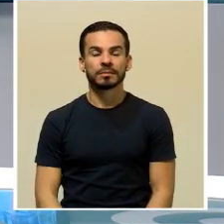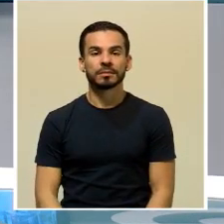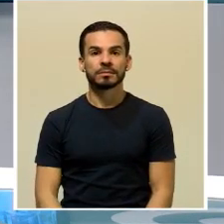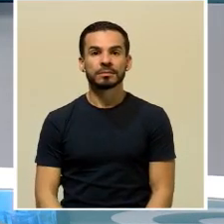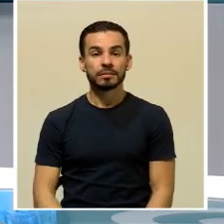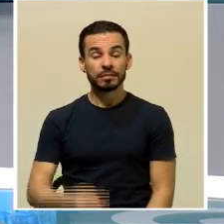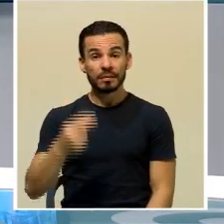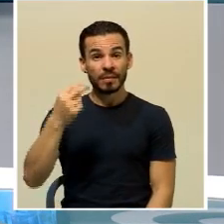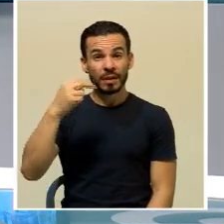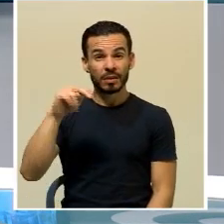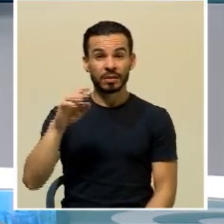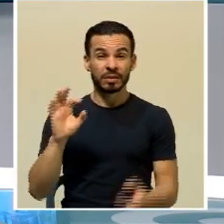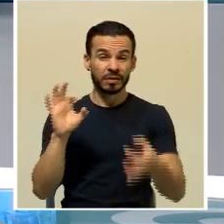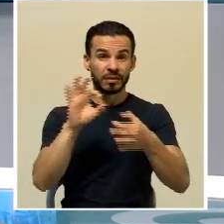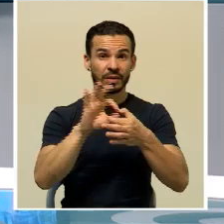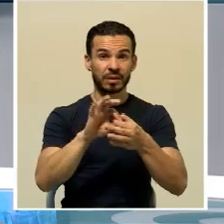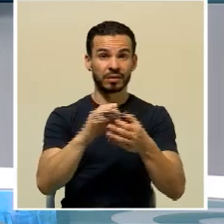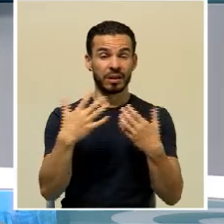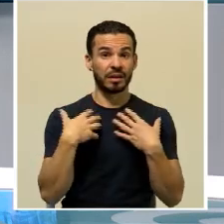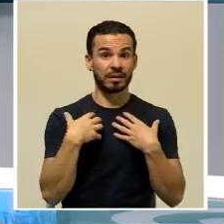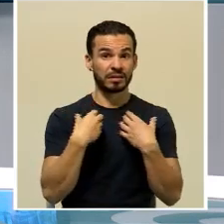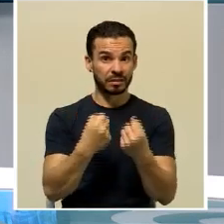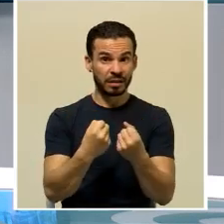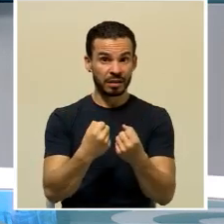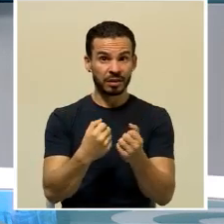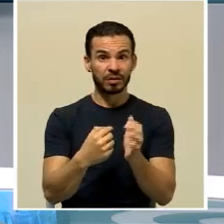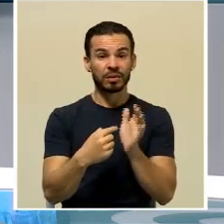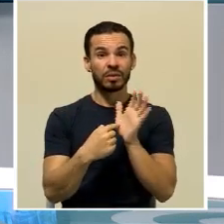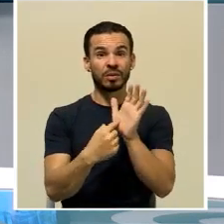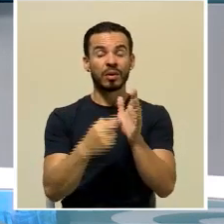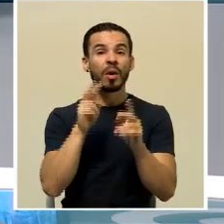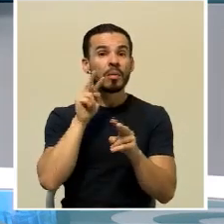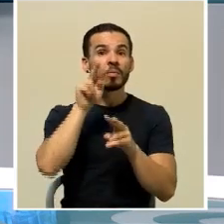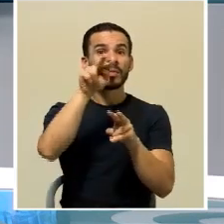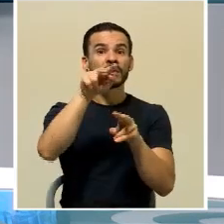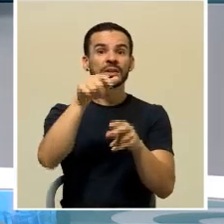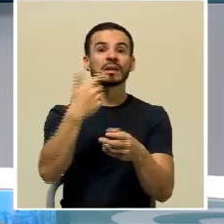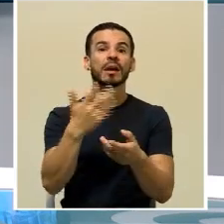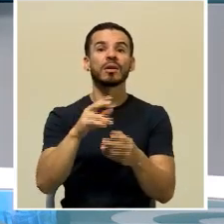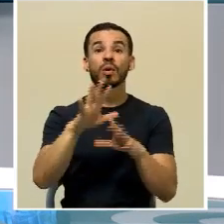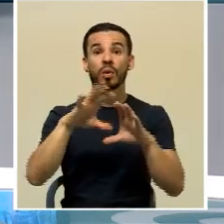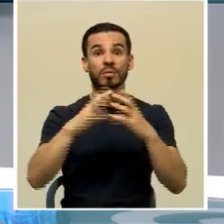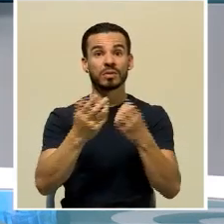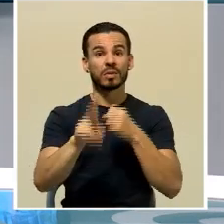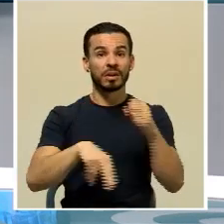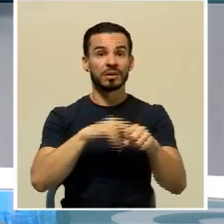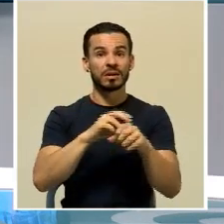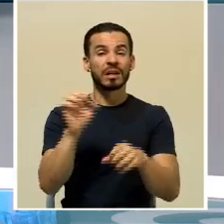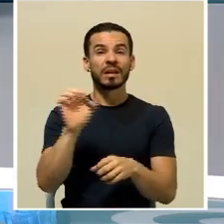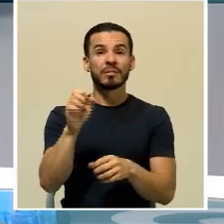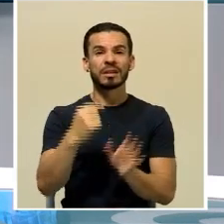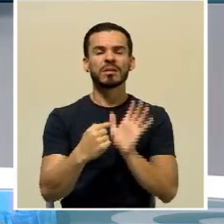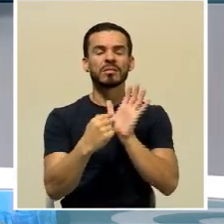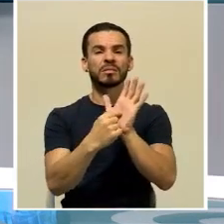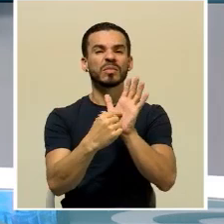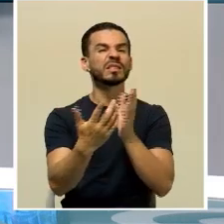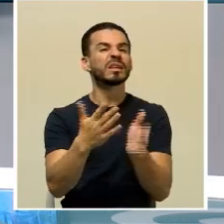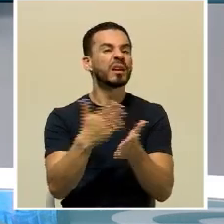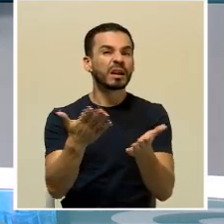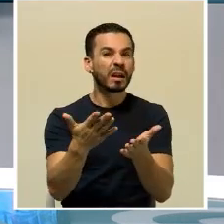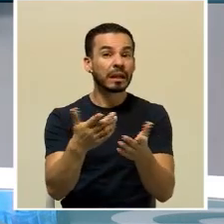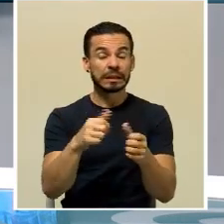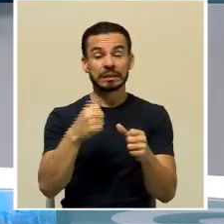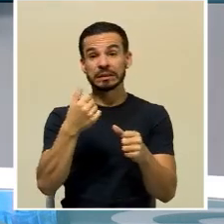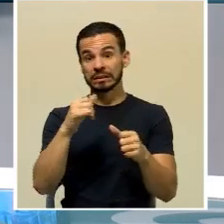En las noticias sobre salud, las proyecciones reveladas hoy por la Comisión Nacional de Emergencias indican que